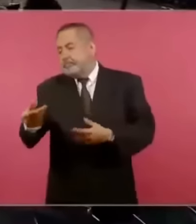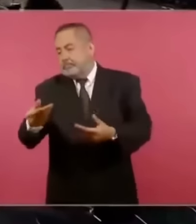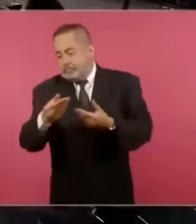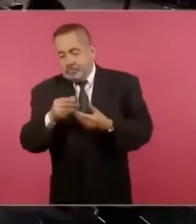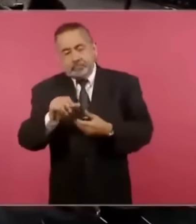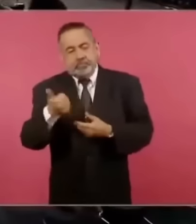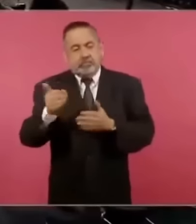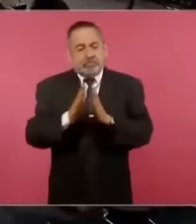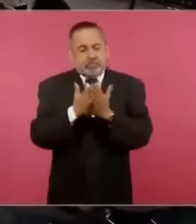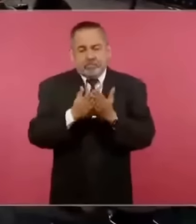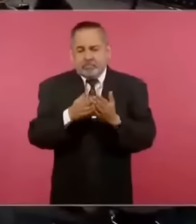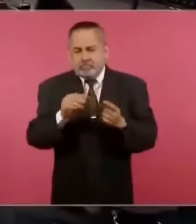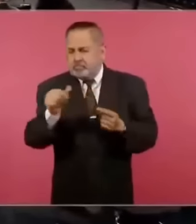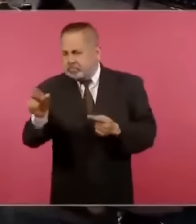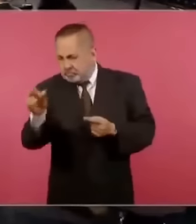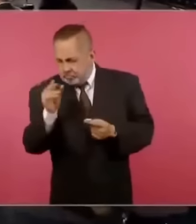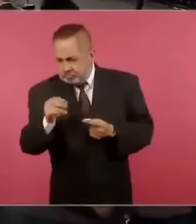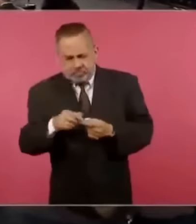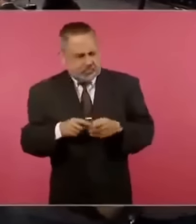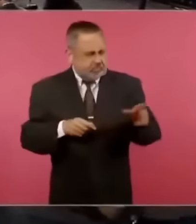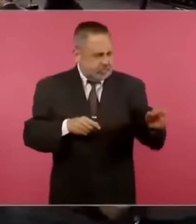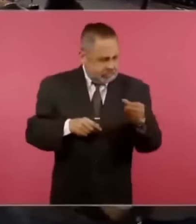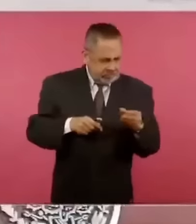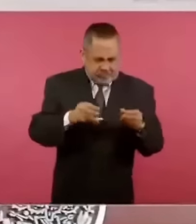vi otros, ¿sí?